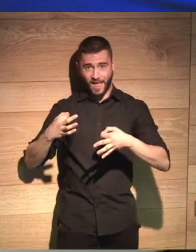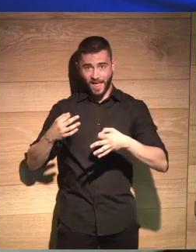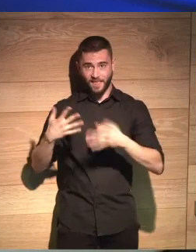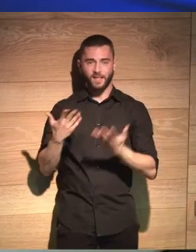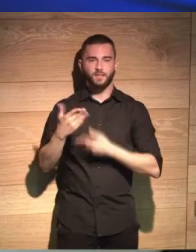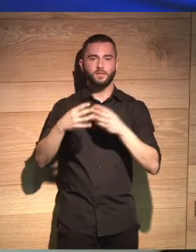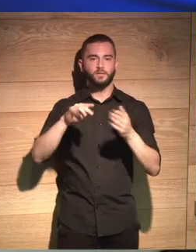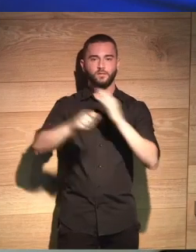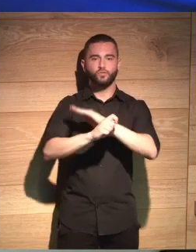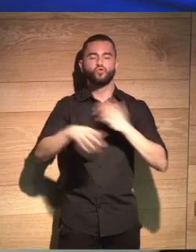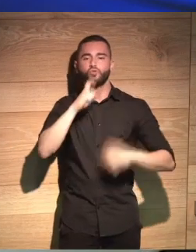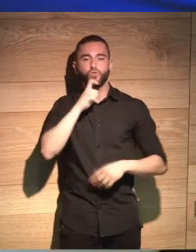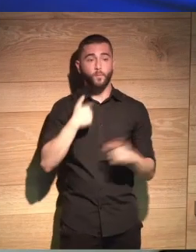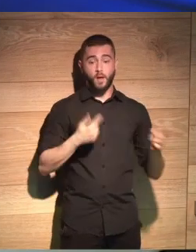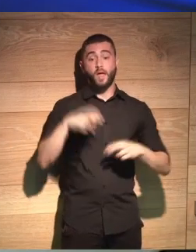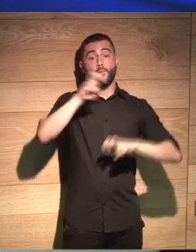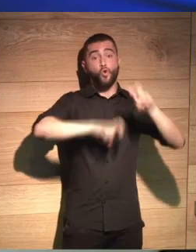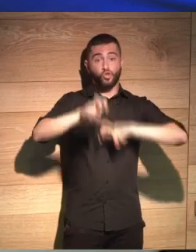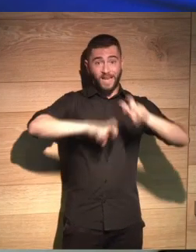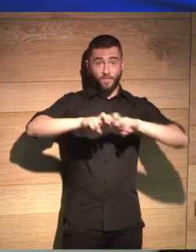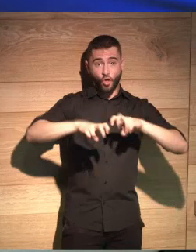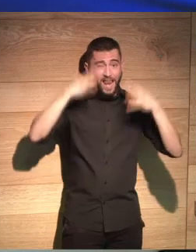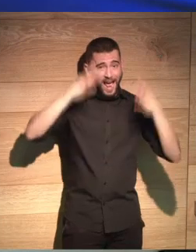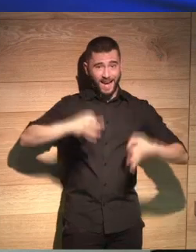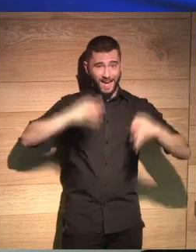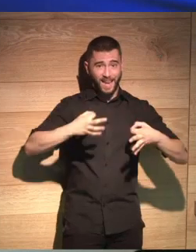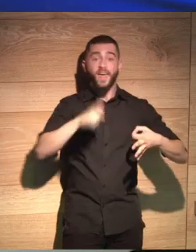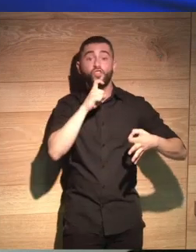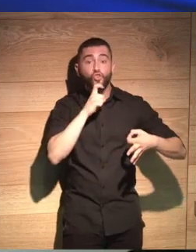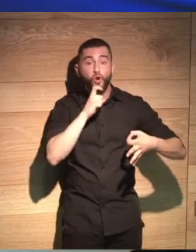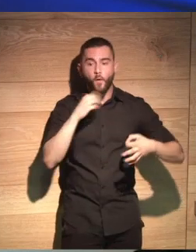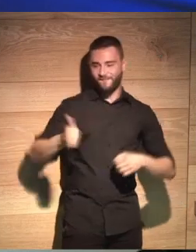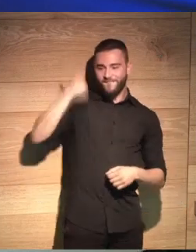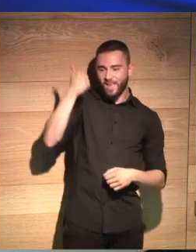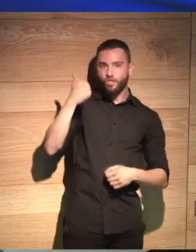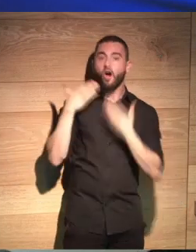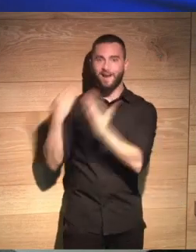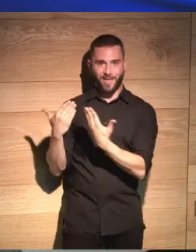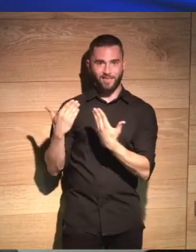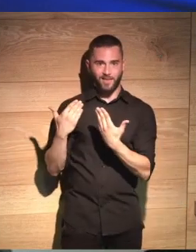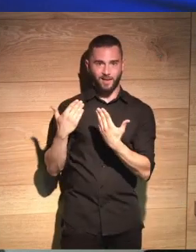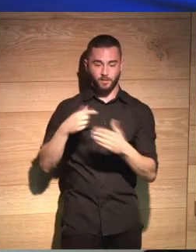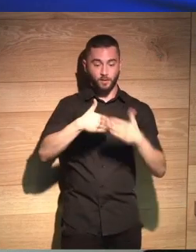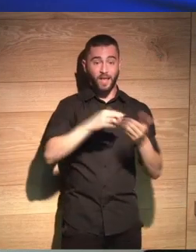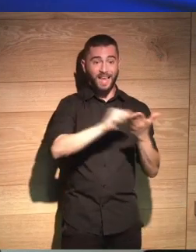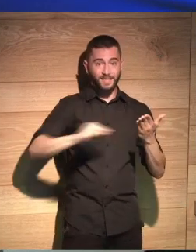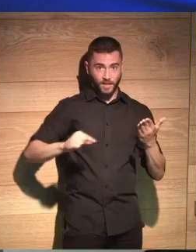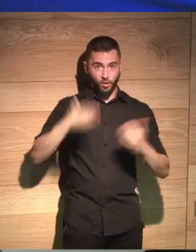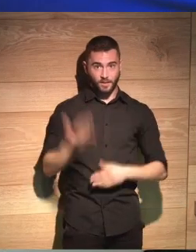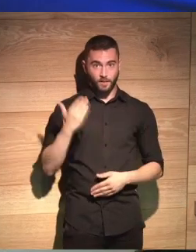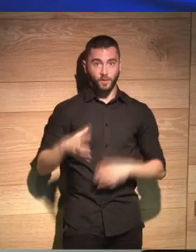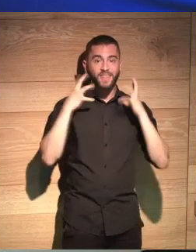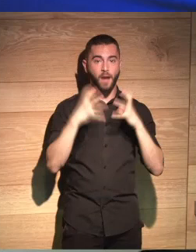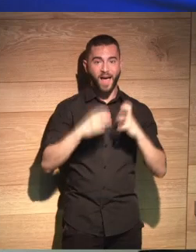la ficción. Siempre me ha parecido que es la única fórmula. Los grandes escritores, para mí,